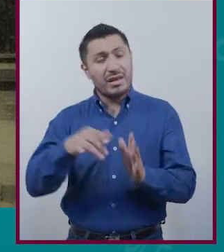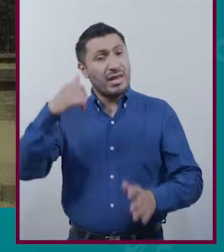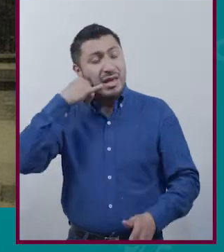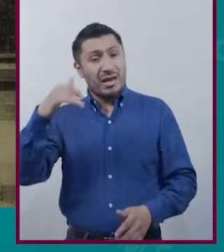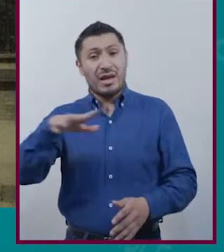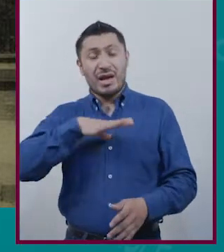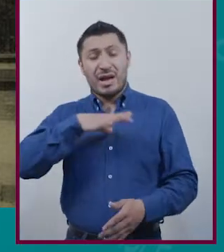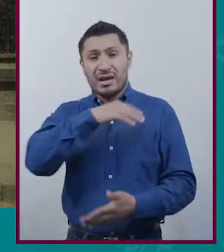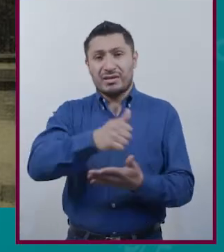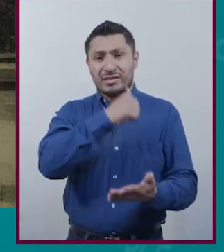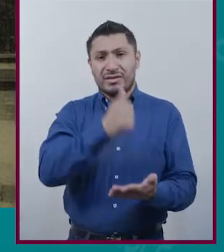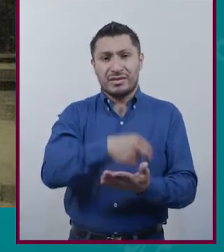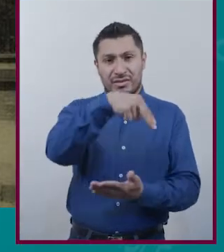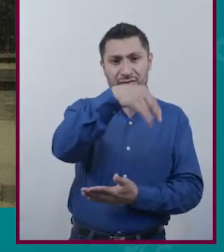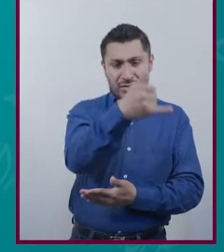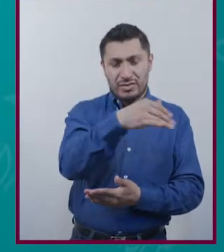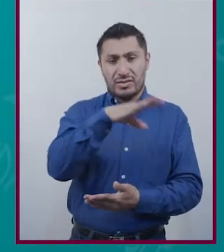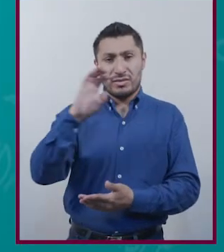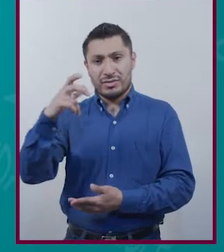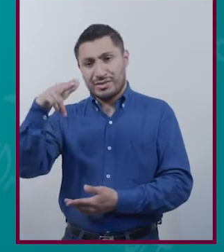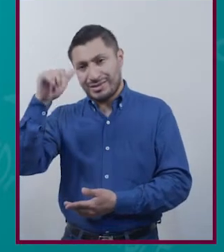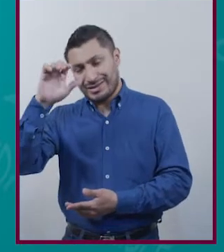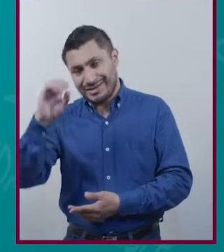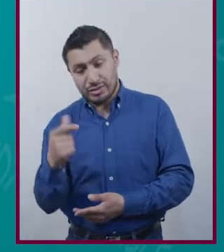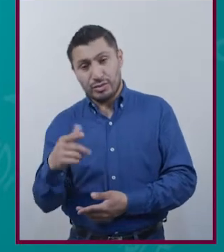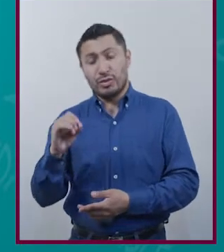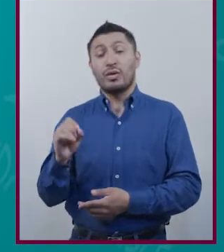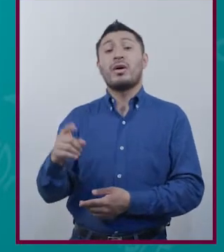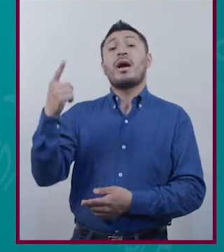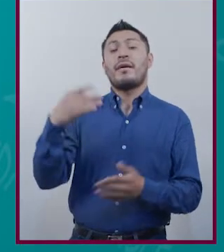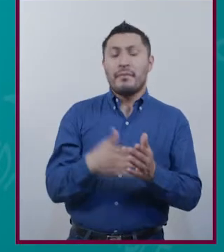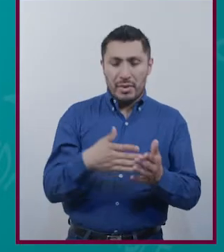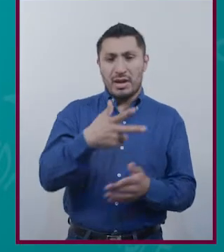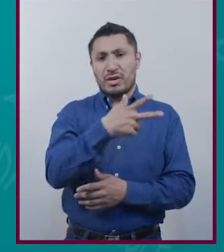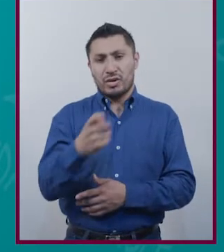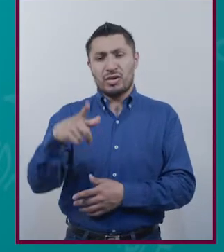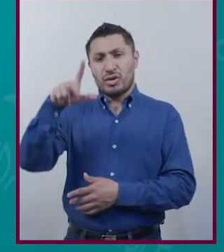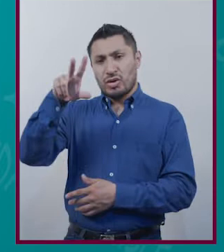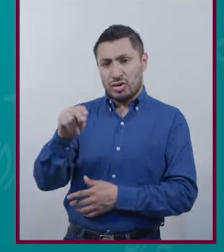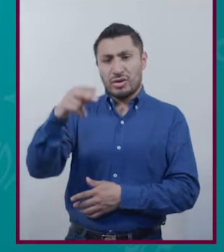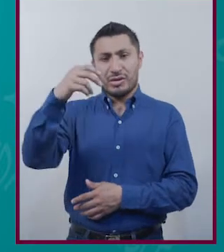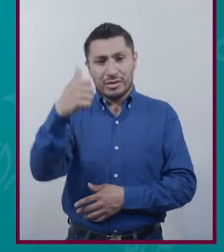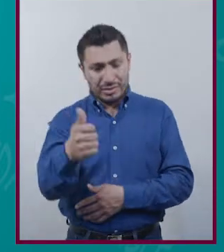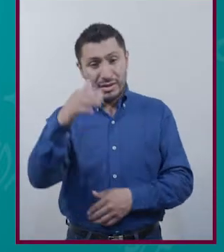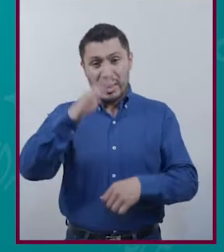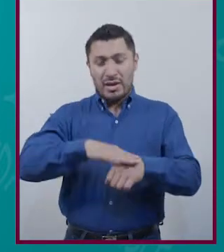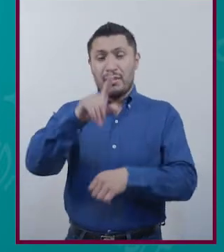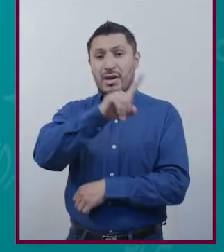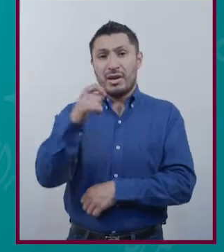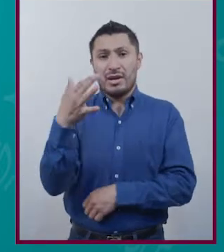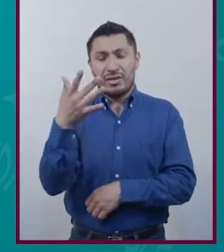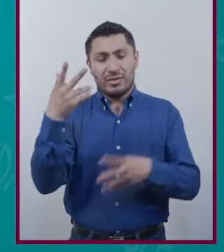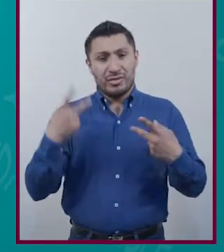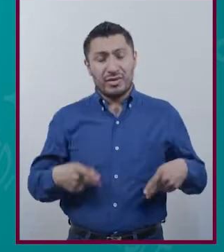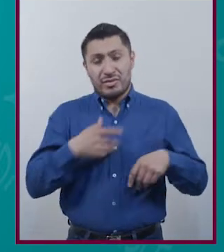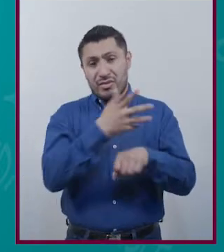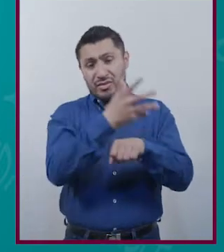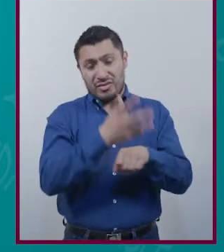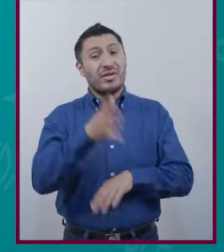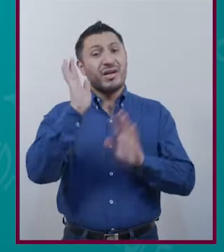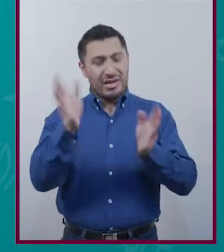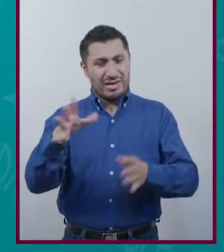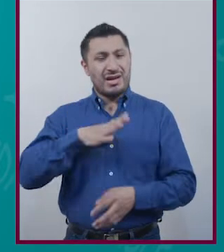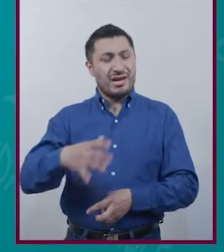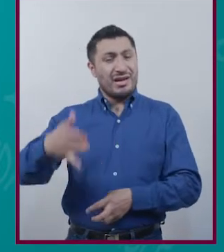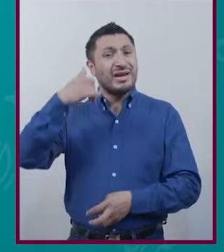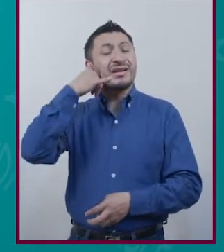cubría las ciudades de Nueva York y Chicago. Para 1886, más de 150 estadounidenses ya poseían